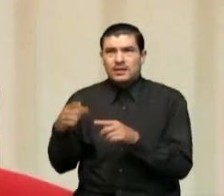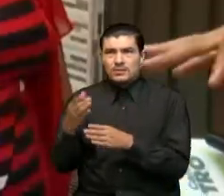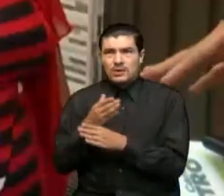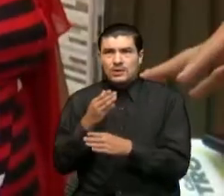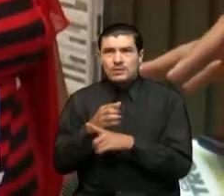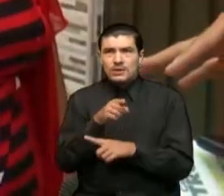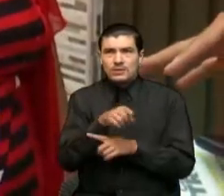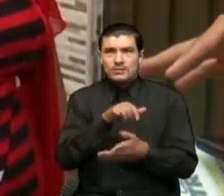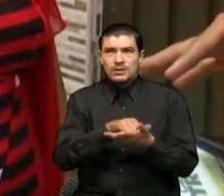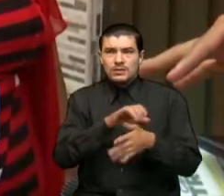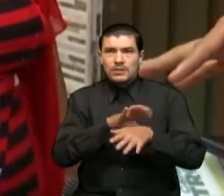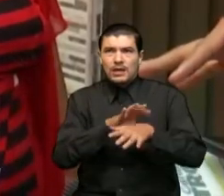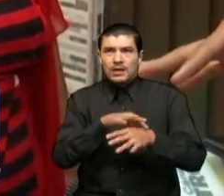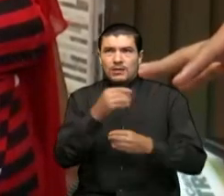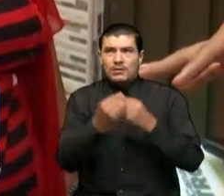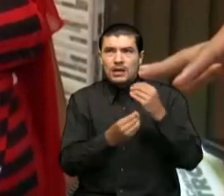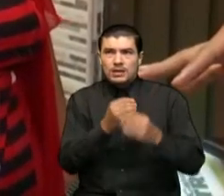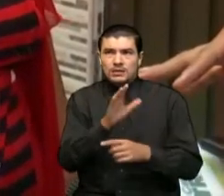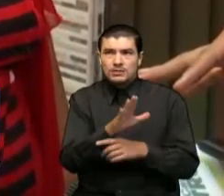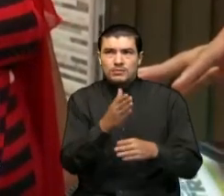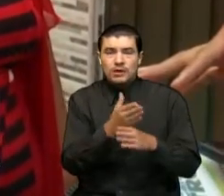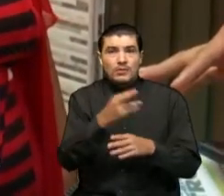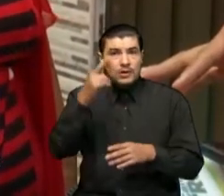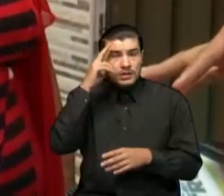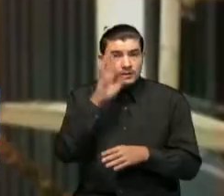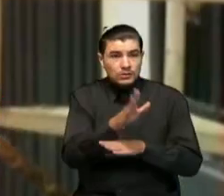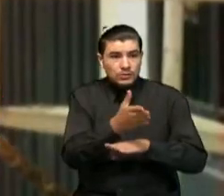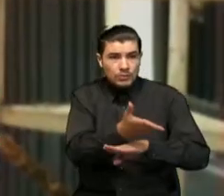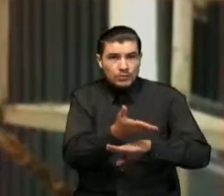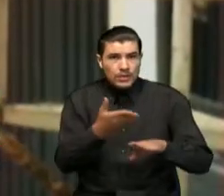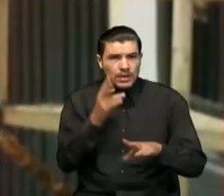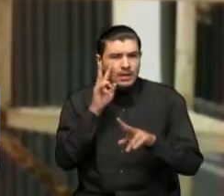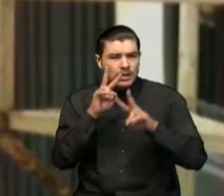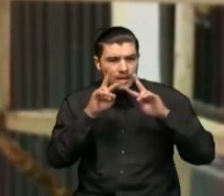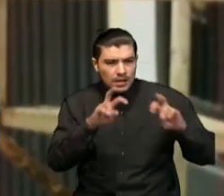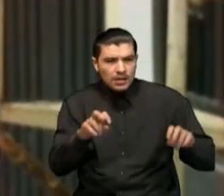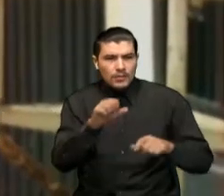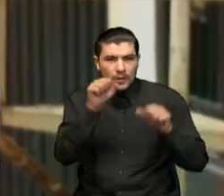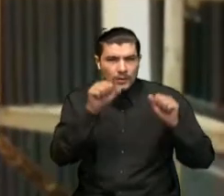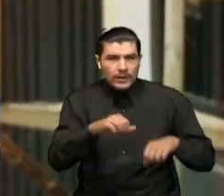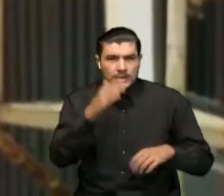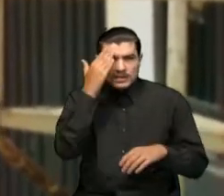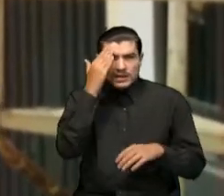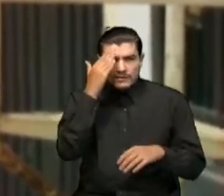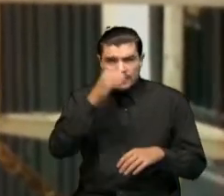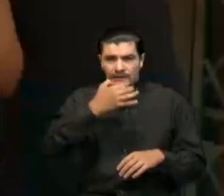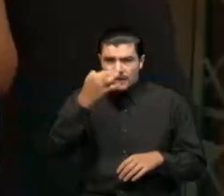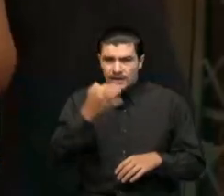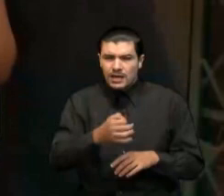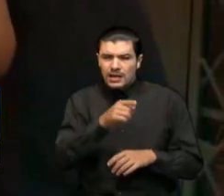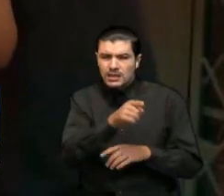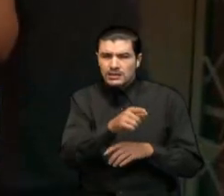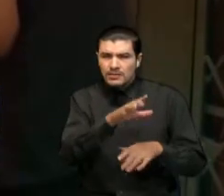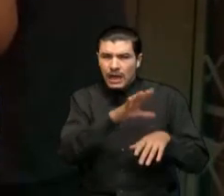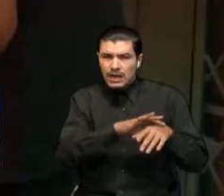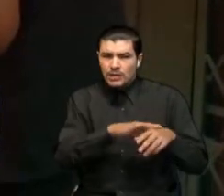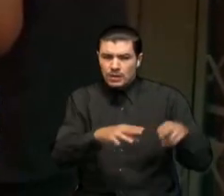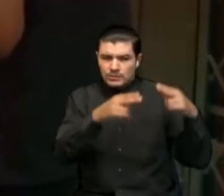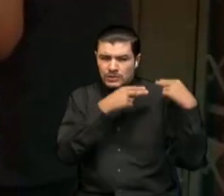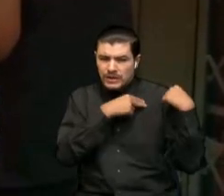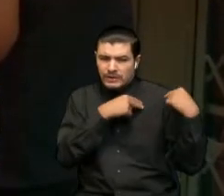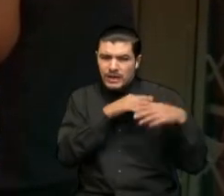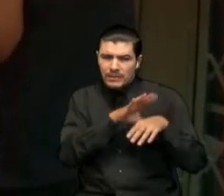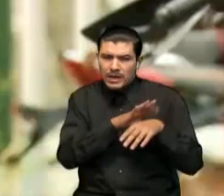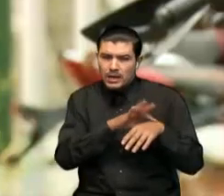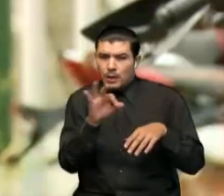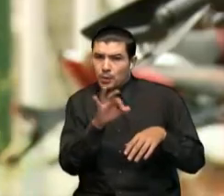con el médico que realizó la intervención por ello piden a las autoridades una investigación para determinar la responsabilidad del galeno o